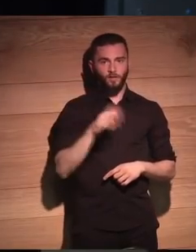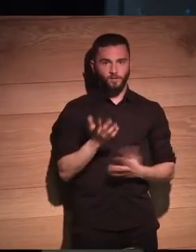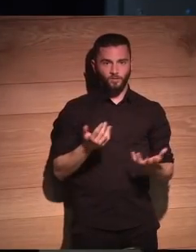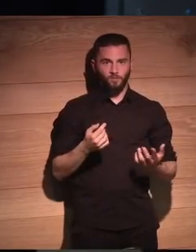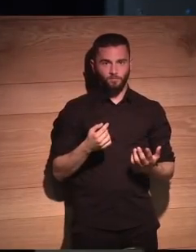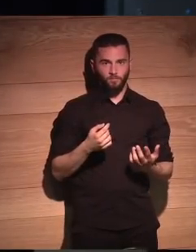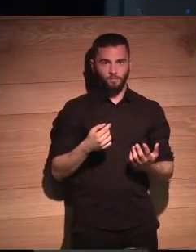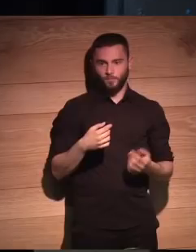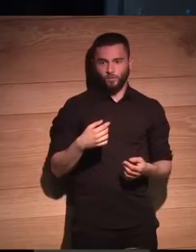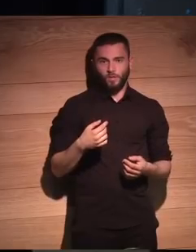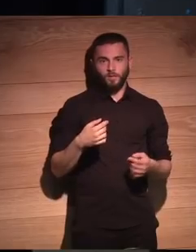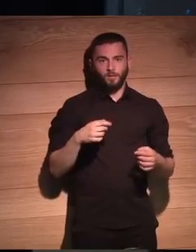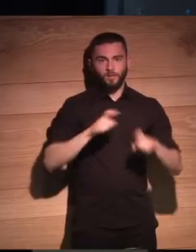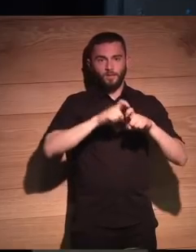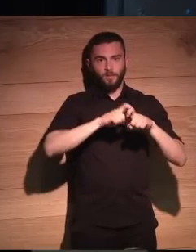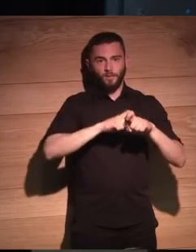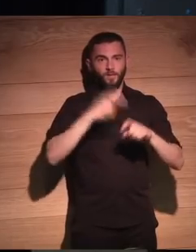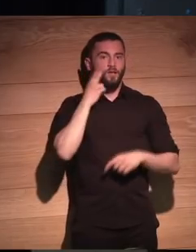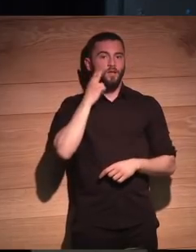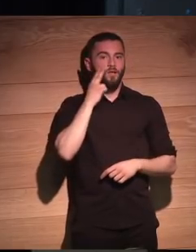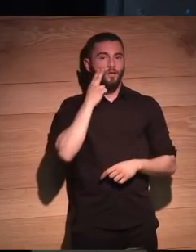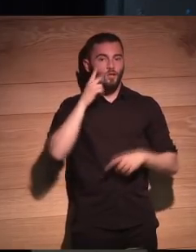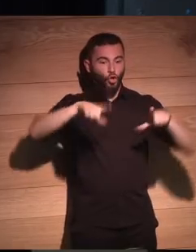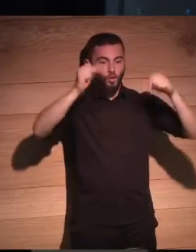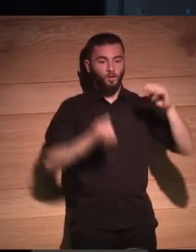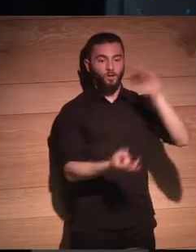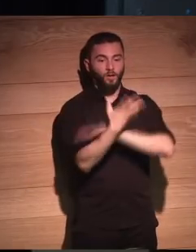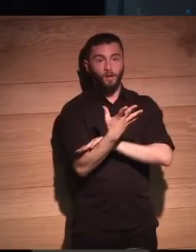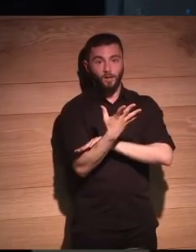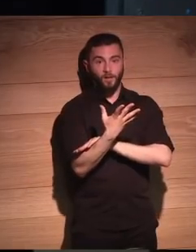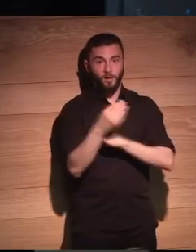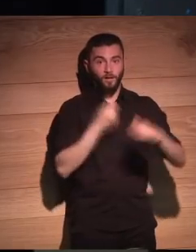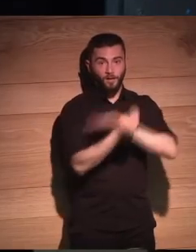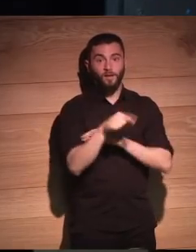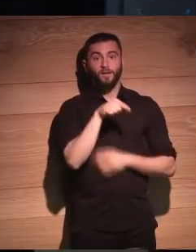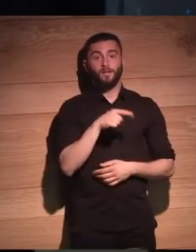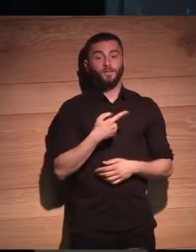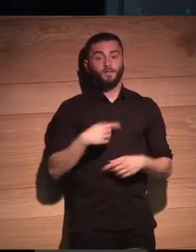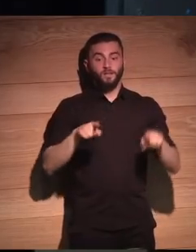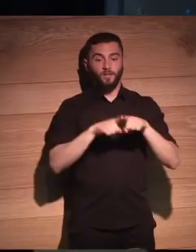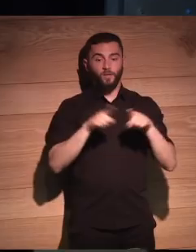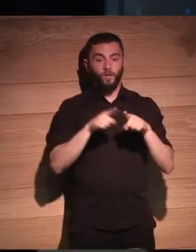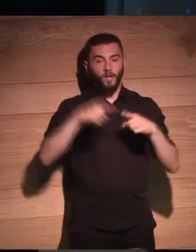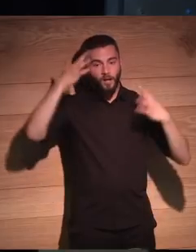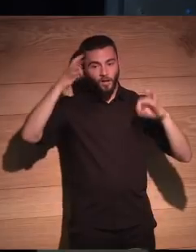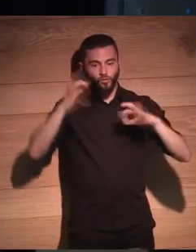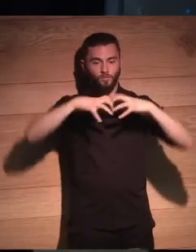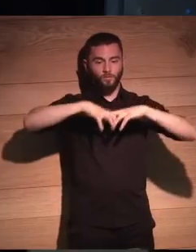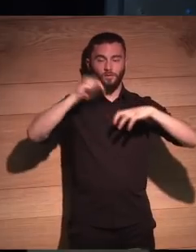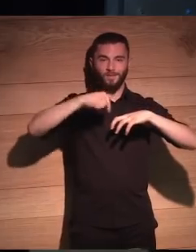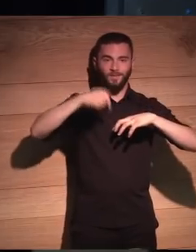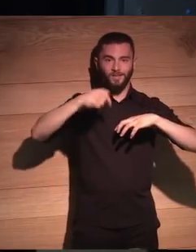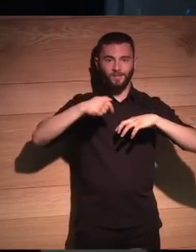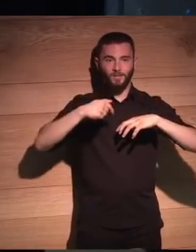género de terror que nace con el gótico, en el fondo es una representación de nuestro subconsciente y de aquello que nos aterra. Entonces, yo creo que Gotham